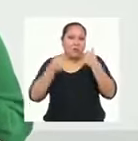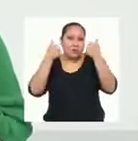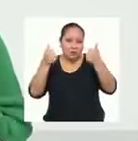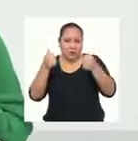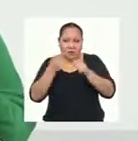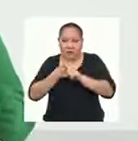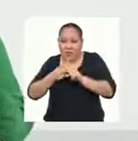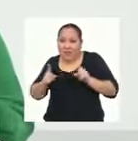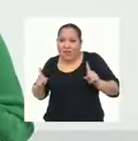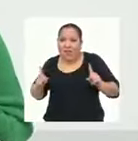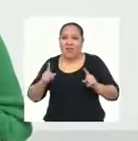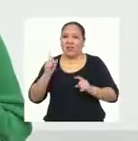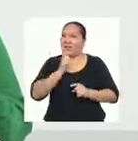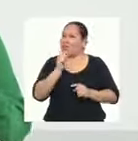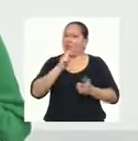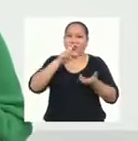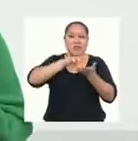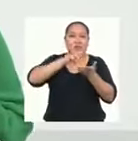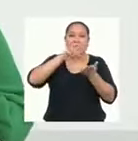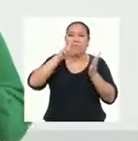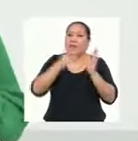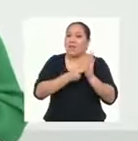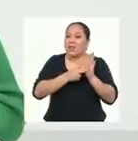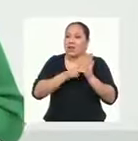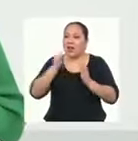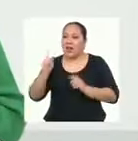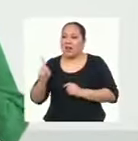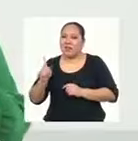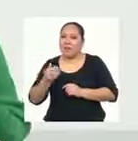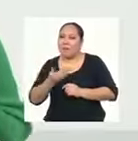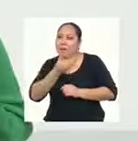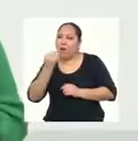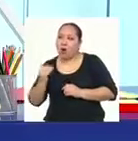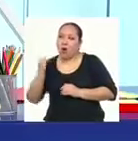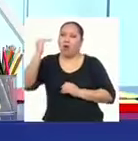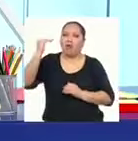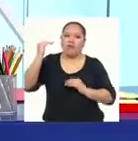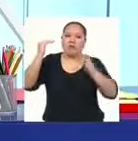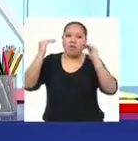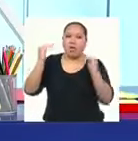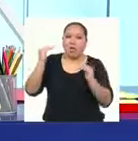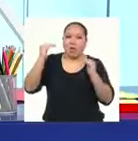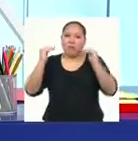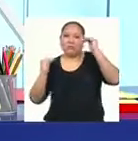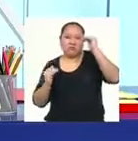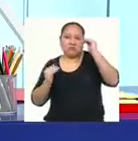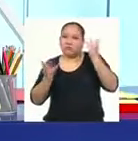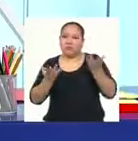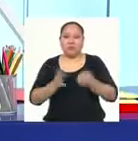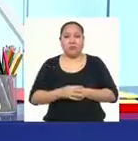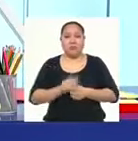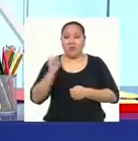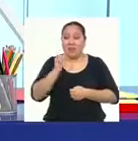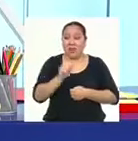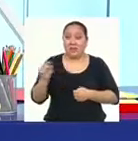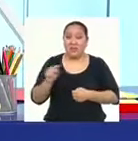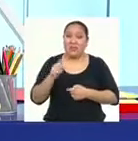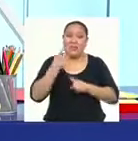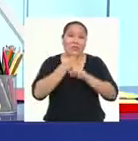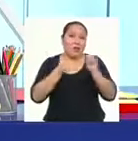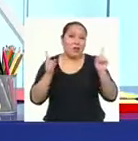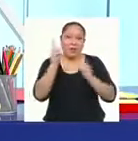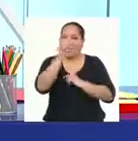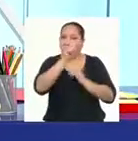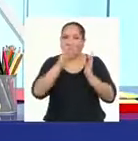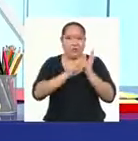Que sean diferentes no significa que una sea mejor o peor. Que algo sea diferente no